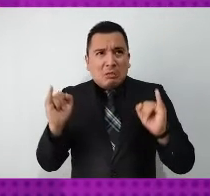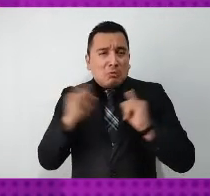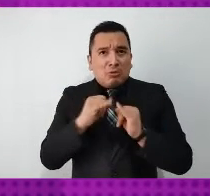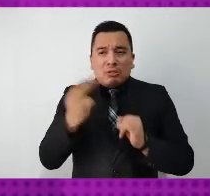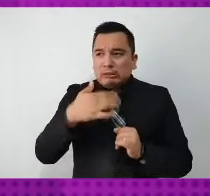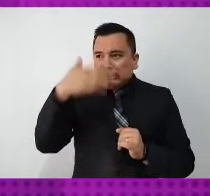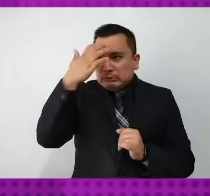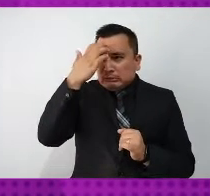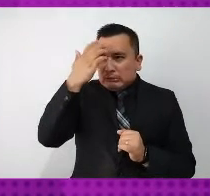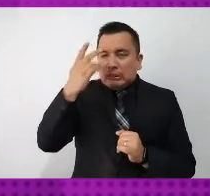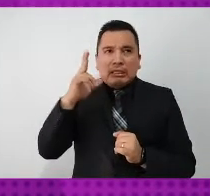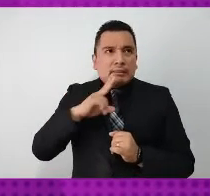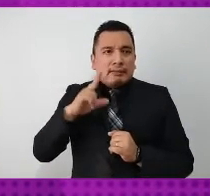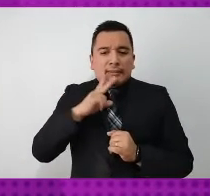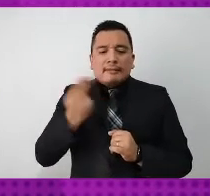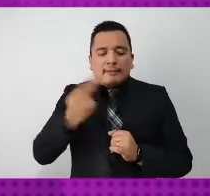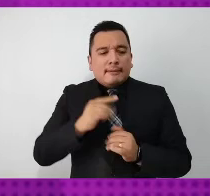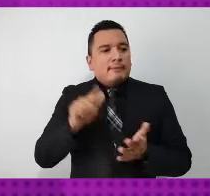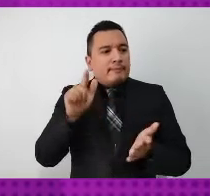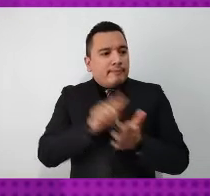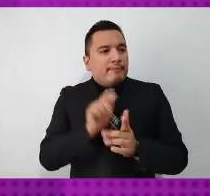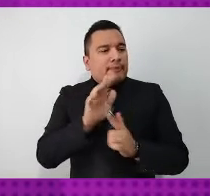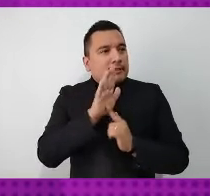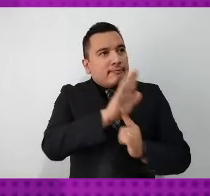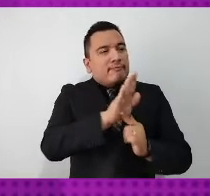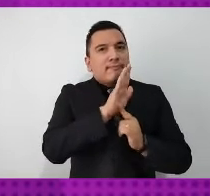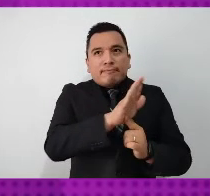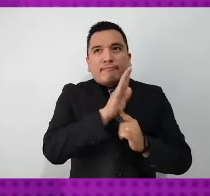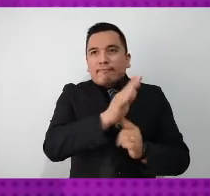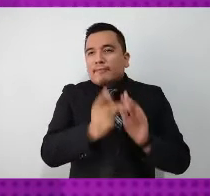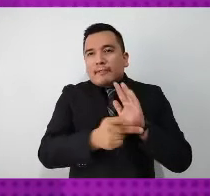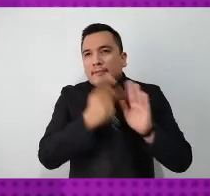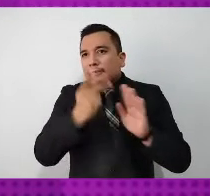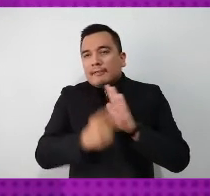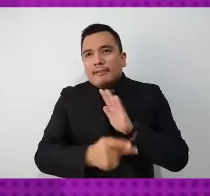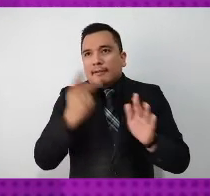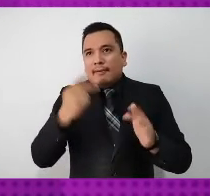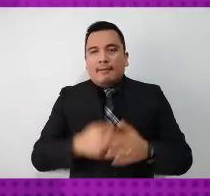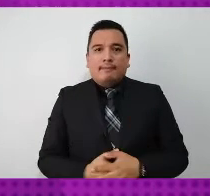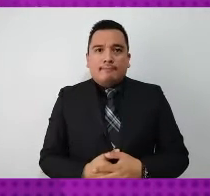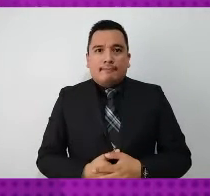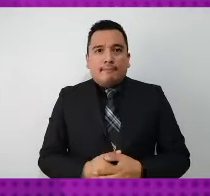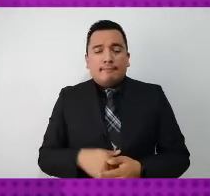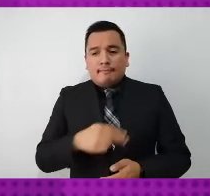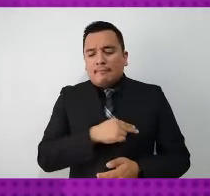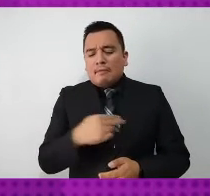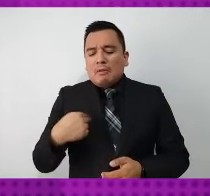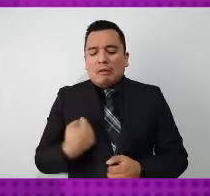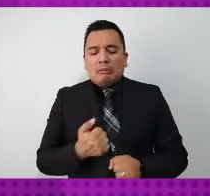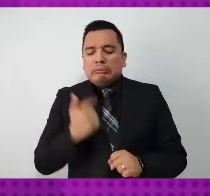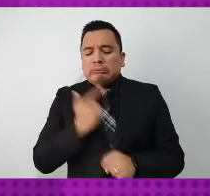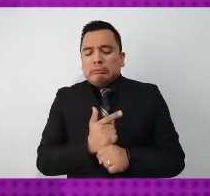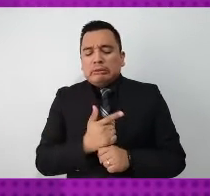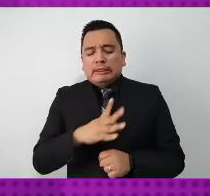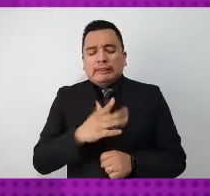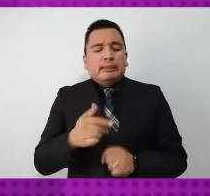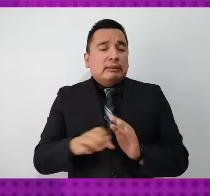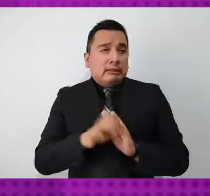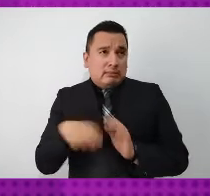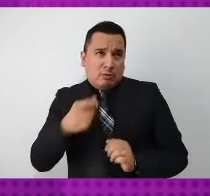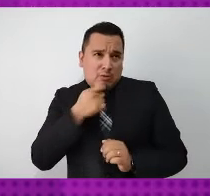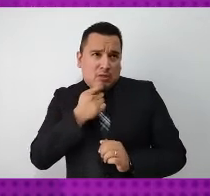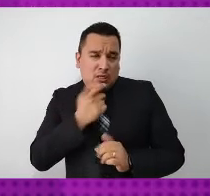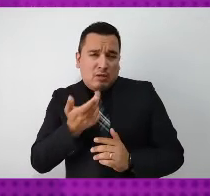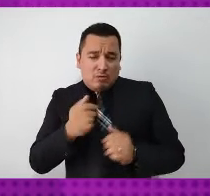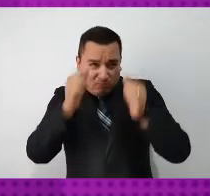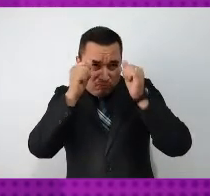cniv y lean y vuelvan a leer esas leyes y nos damos todavía cuenta que hay niños con discapacidad visual por ejemplo que no